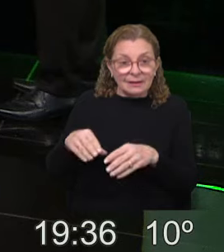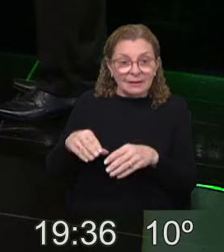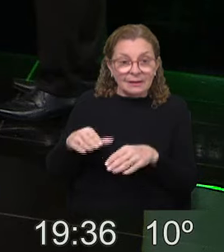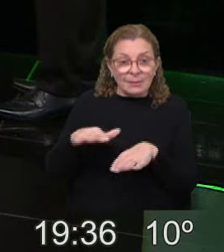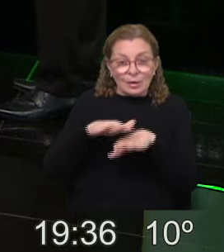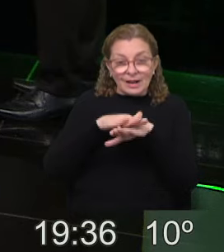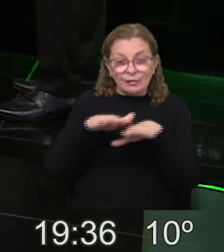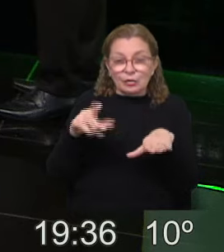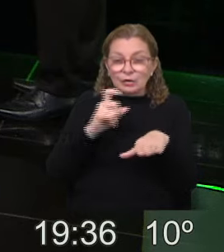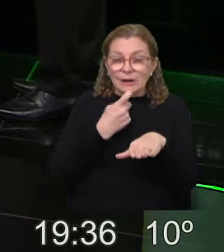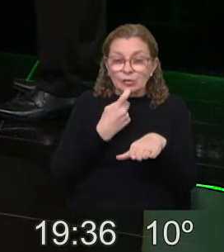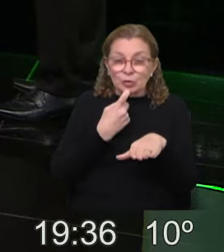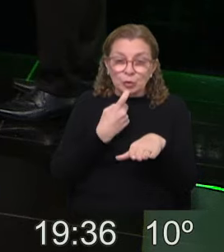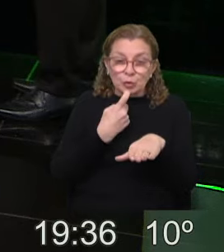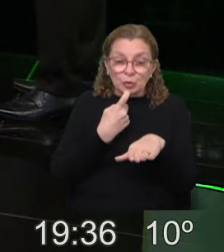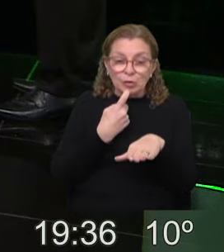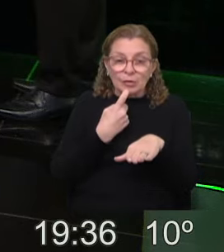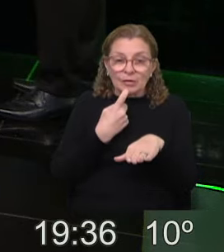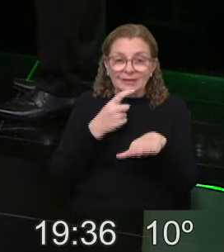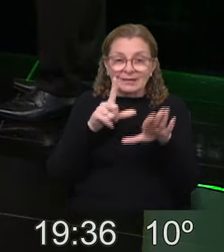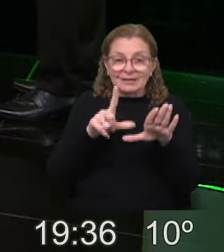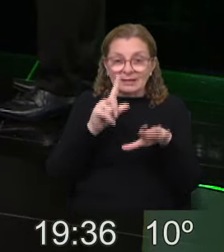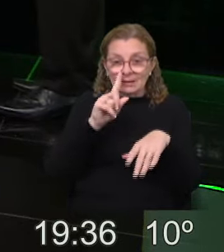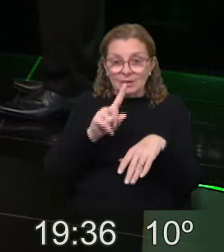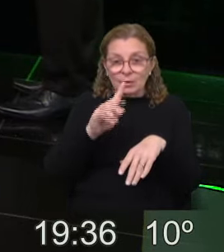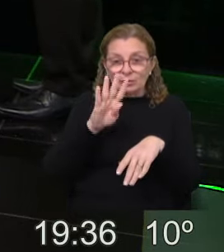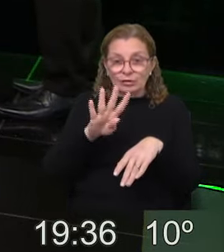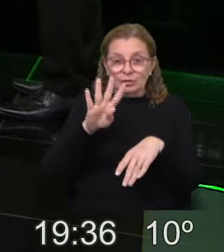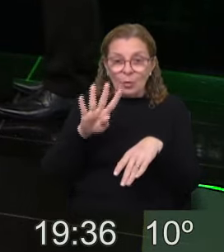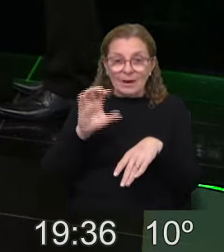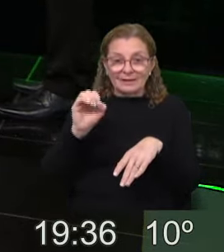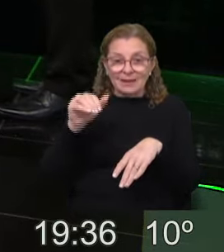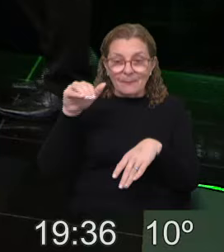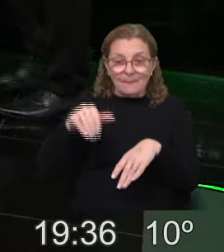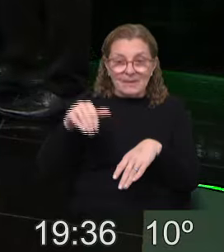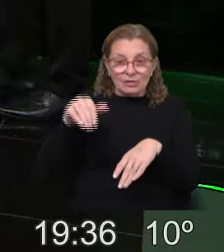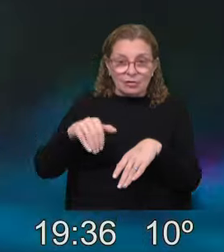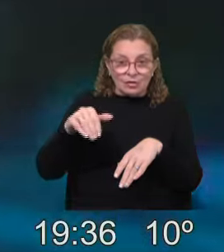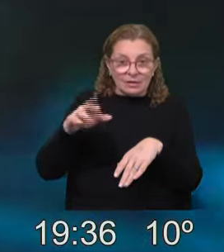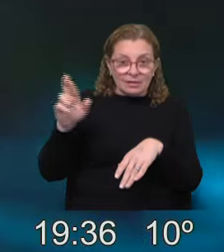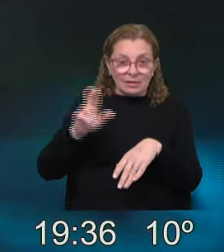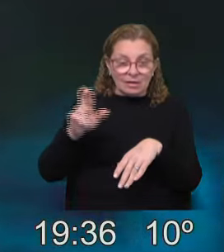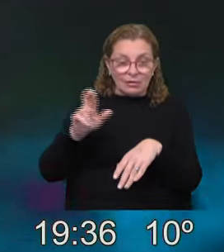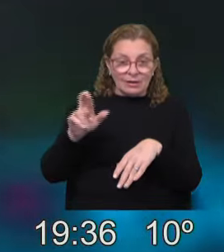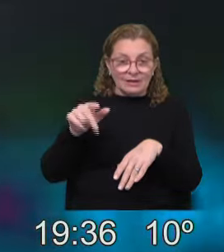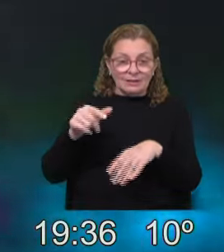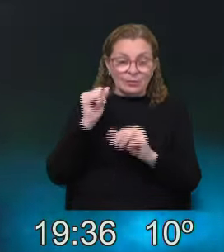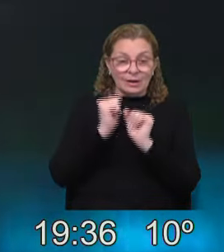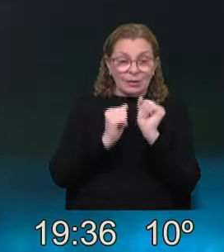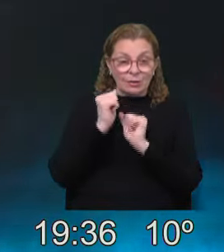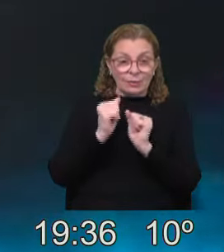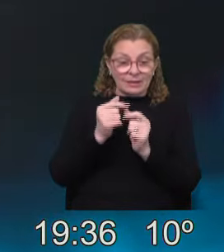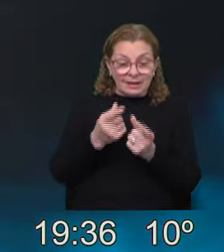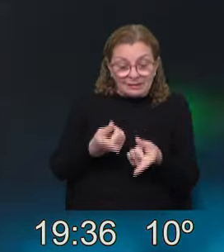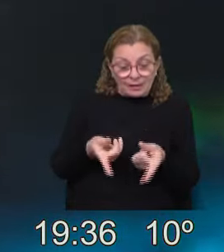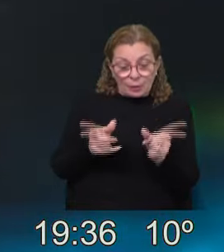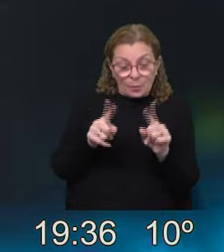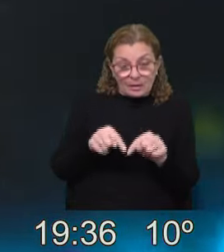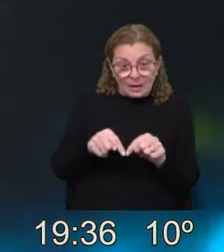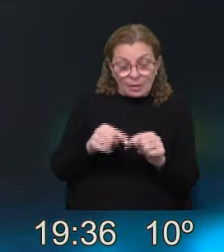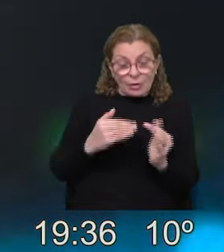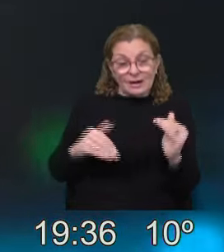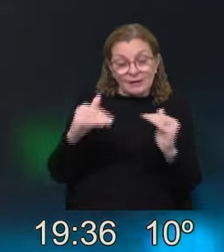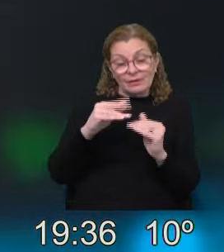zona que está en rojito sí de 7440 millones de dólares eso es una economía Entonces que se ha recuperado de los niveles que